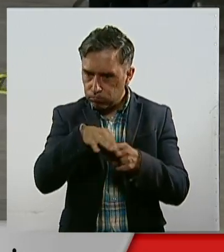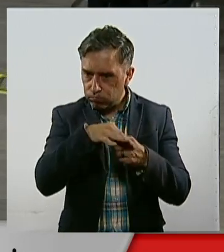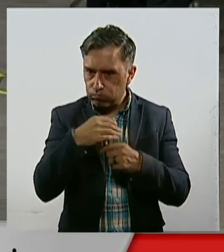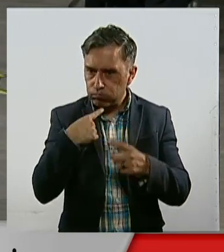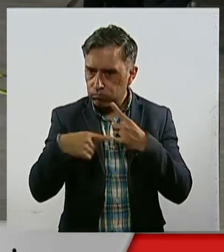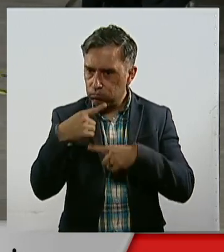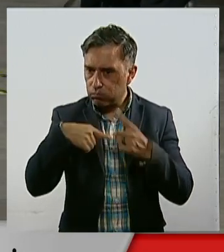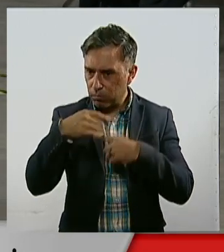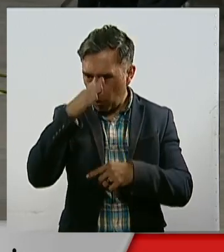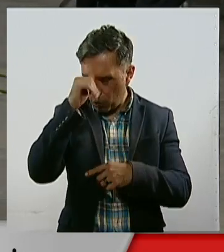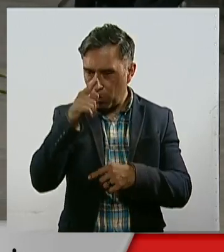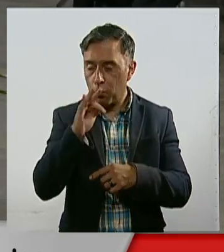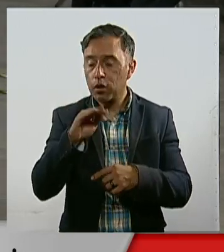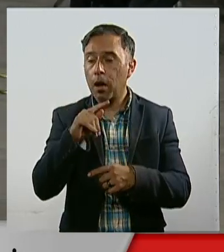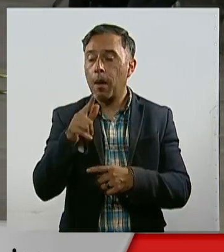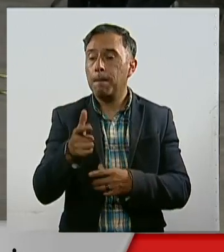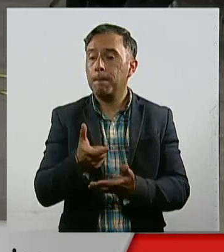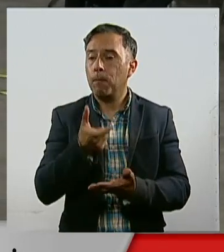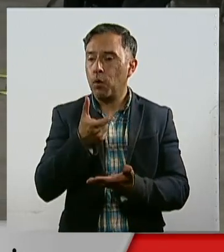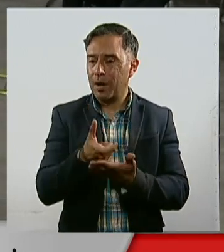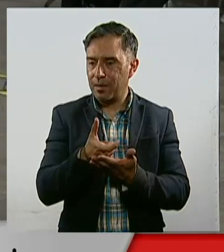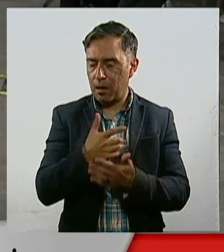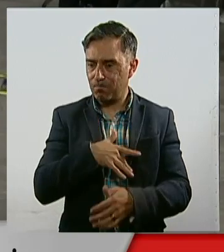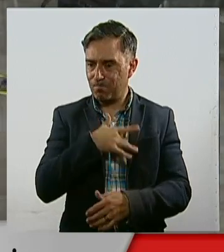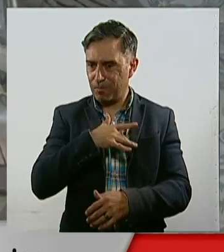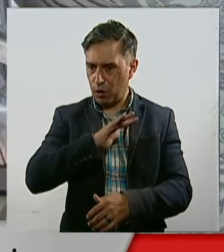de esta moneda conmemorativa